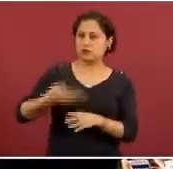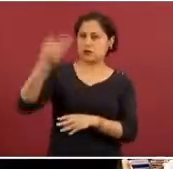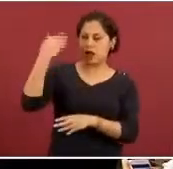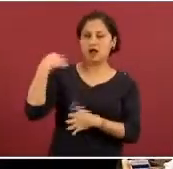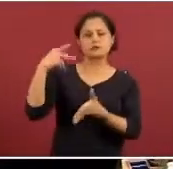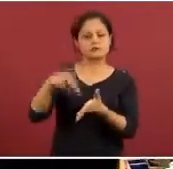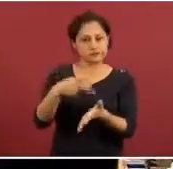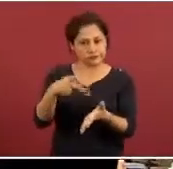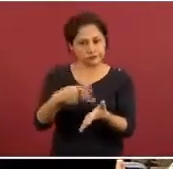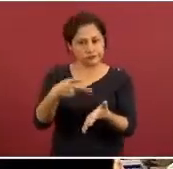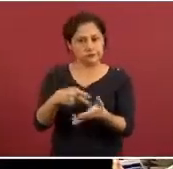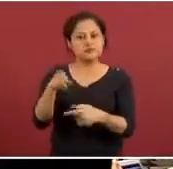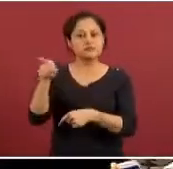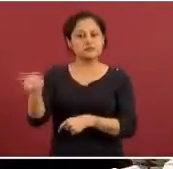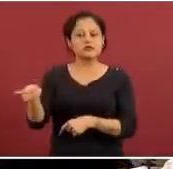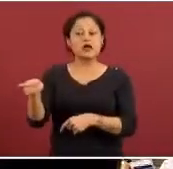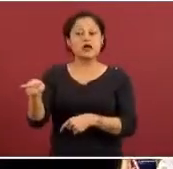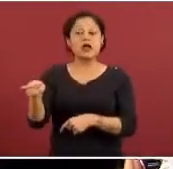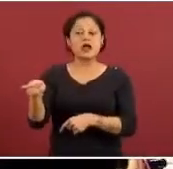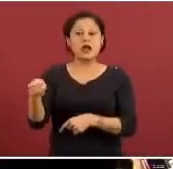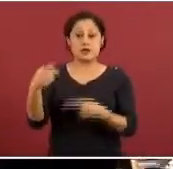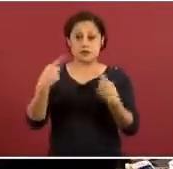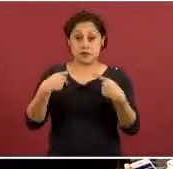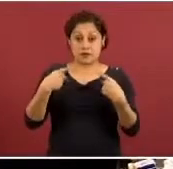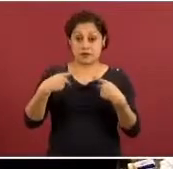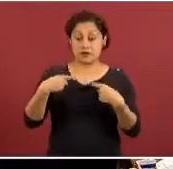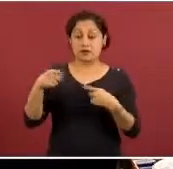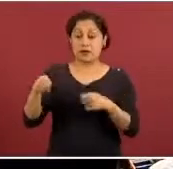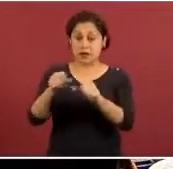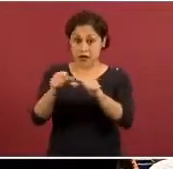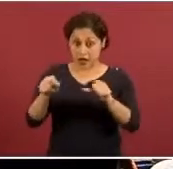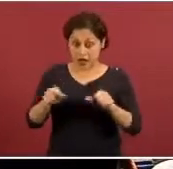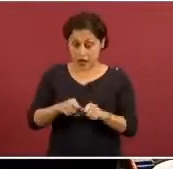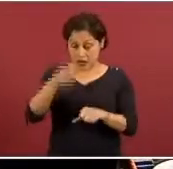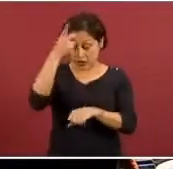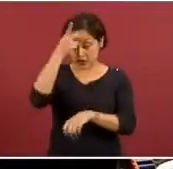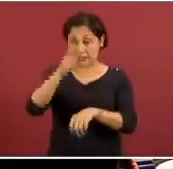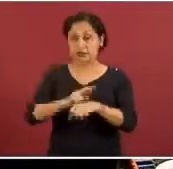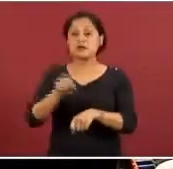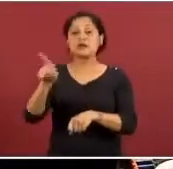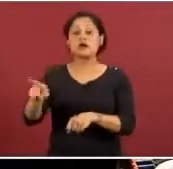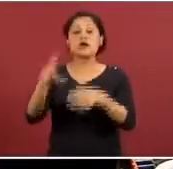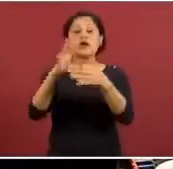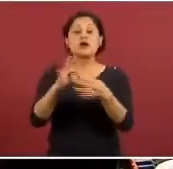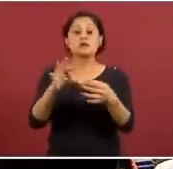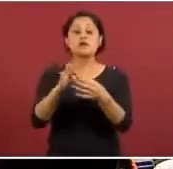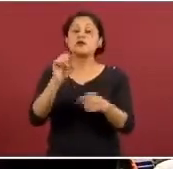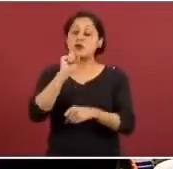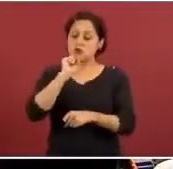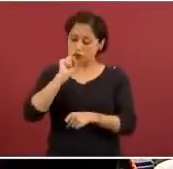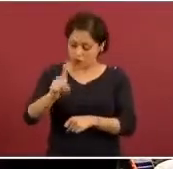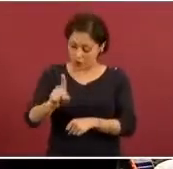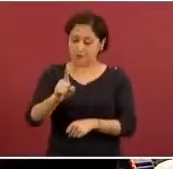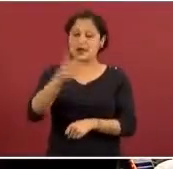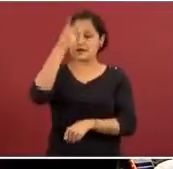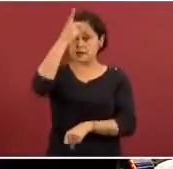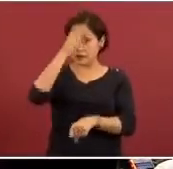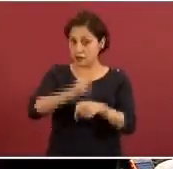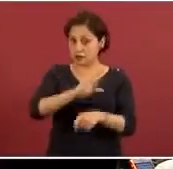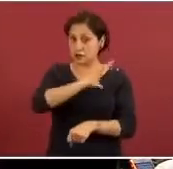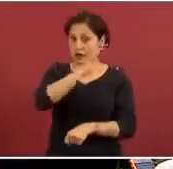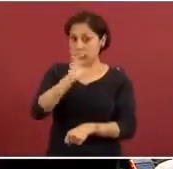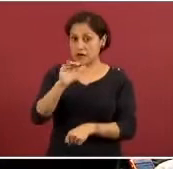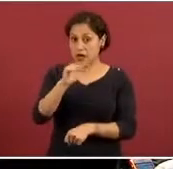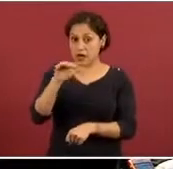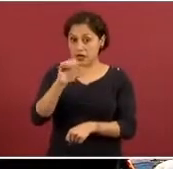mensaje que ha dado el doctor Borja como director de prestaciones médicas, también lleva el mensaje del director general del Seguro Social y de todos nosotros, todas